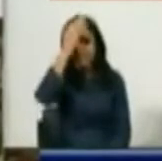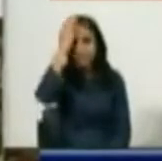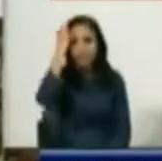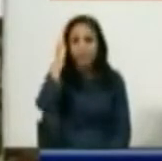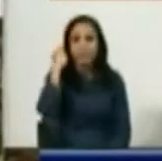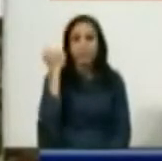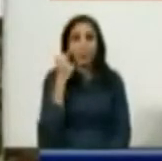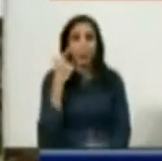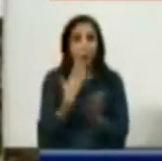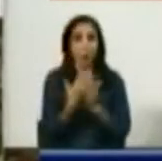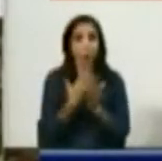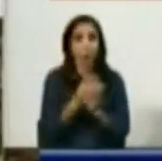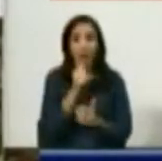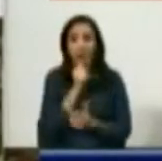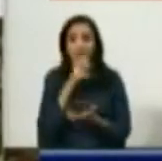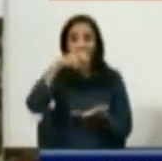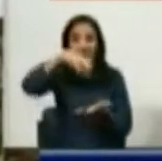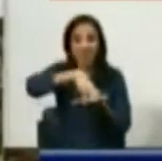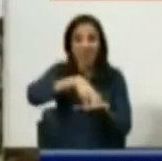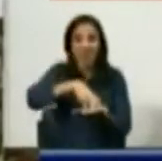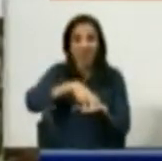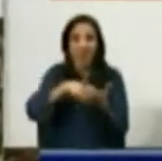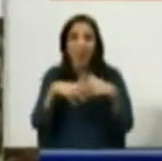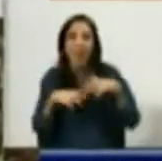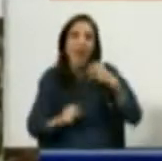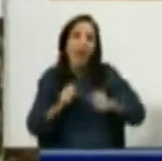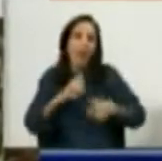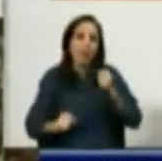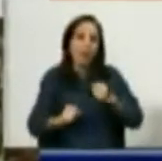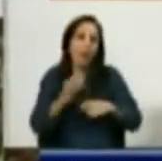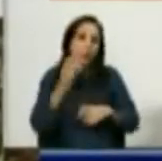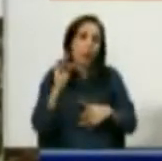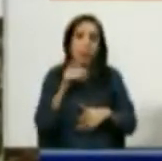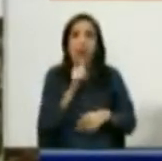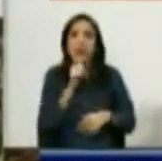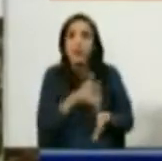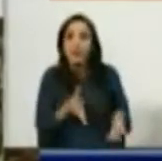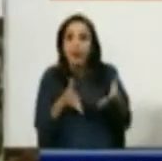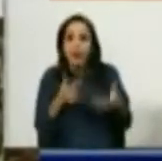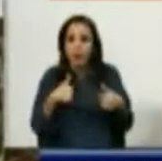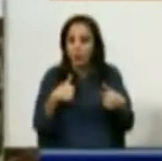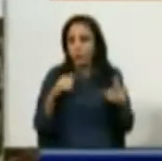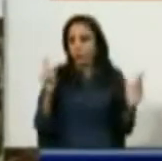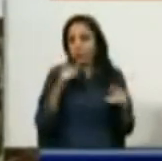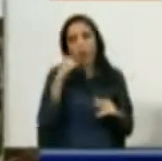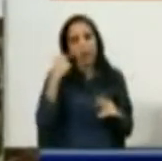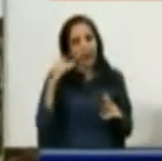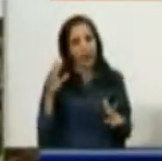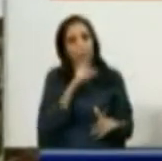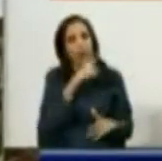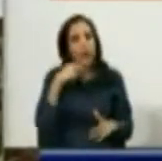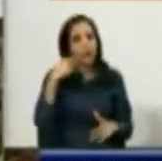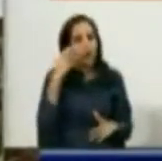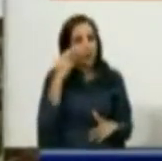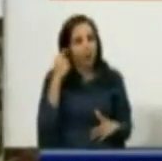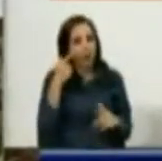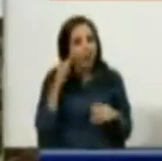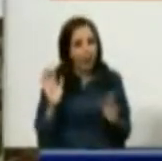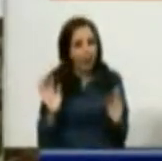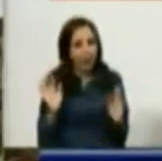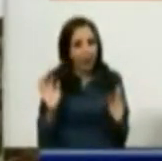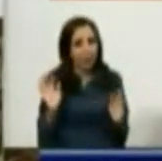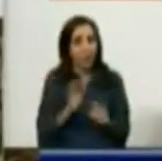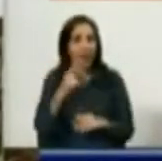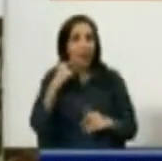para ver quién es más arrastradito Quién ganará yo voy a Duque en lo personal en lo personal voy a Duque Duque no debe